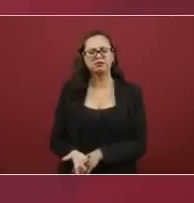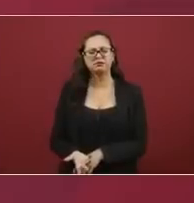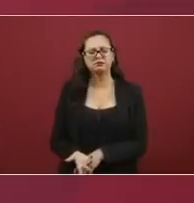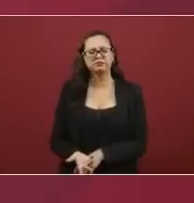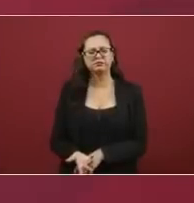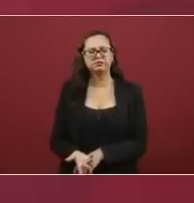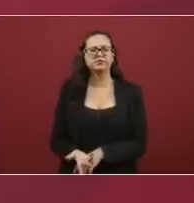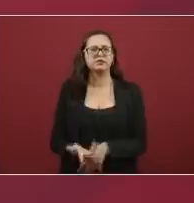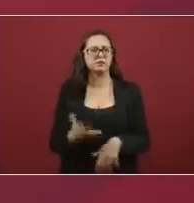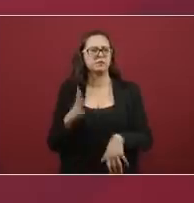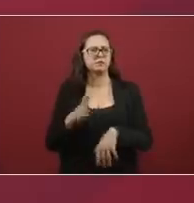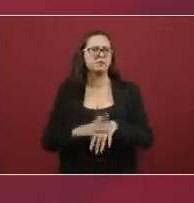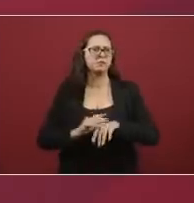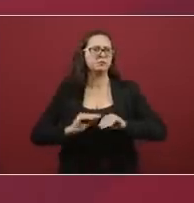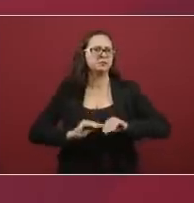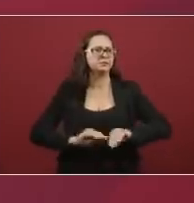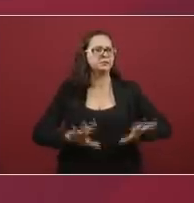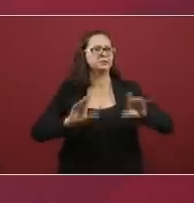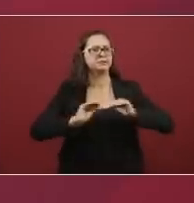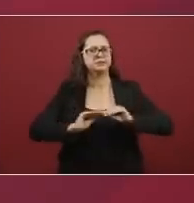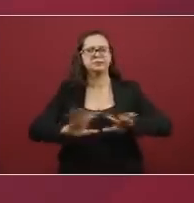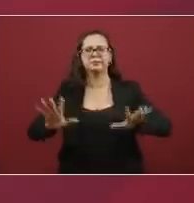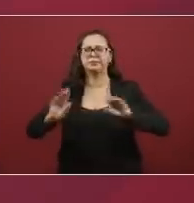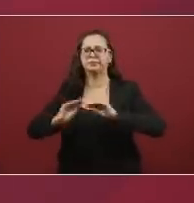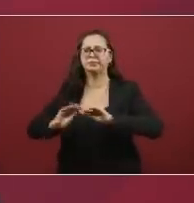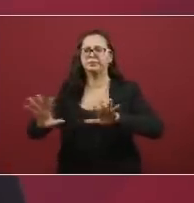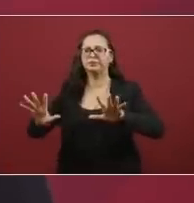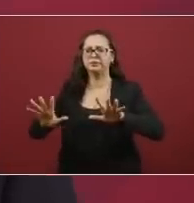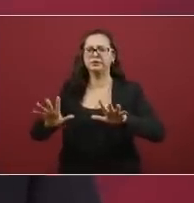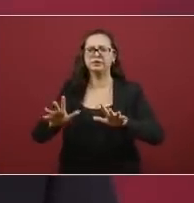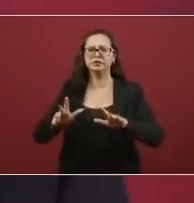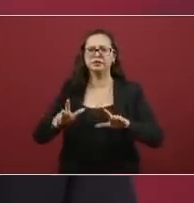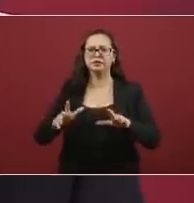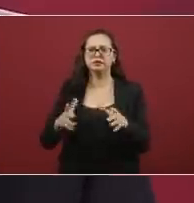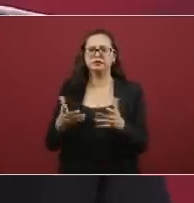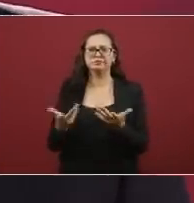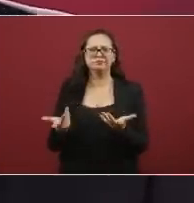se polariza, se vuelve un asunto